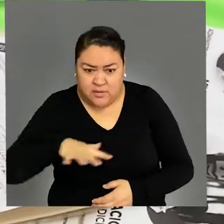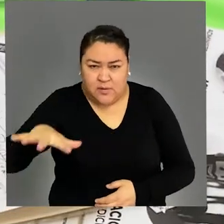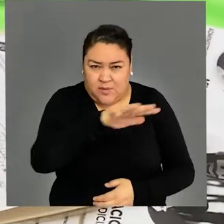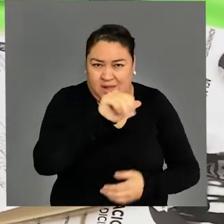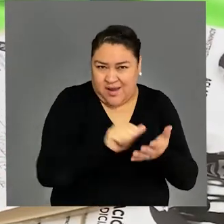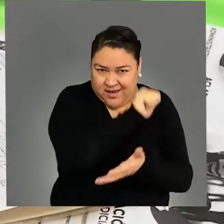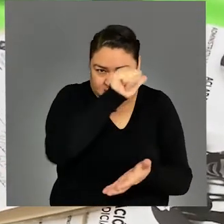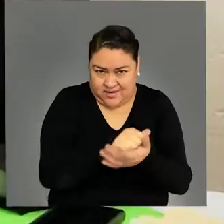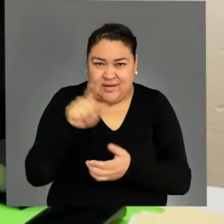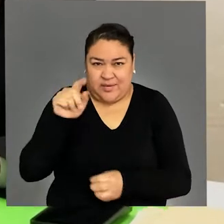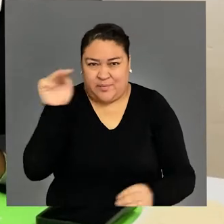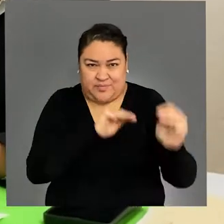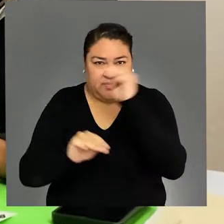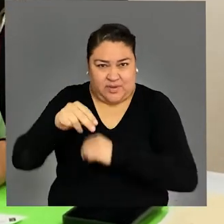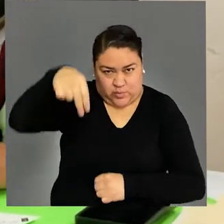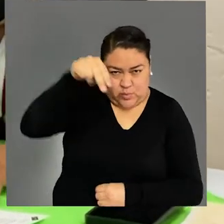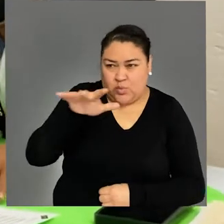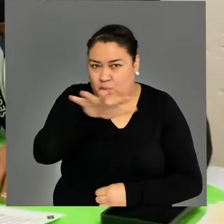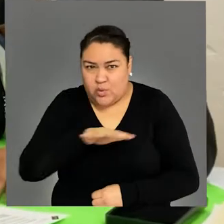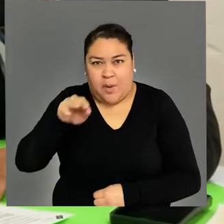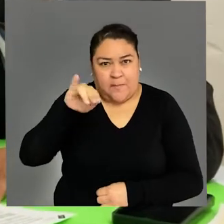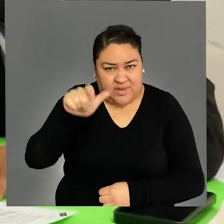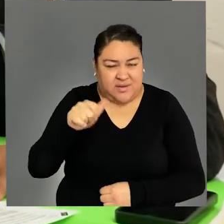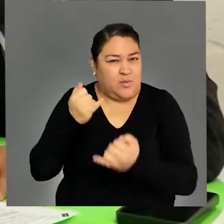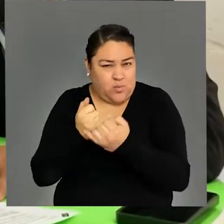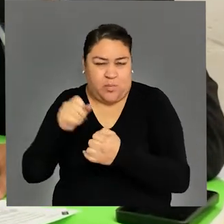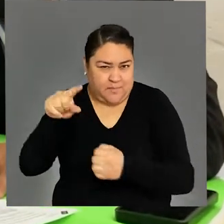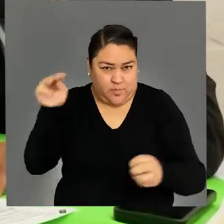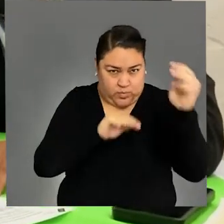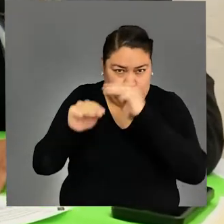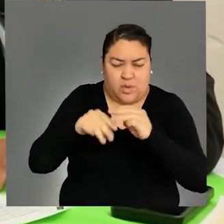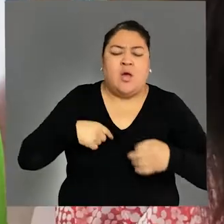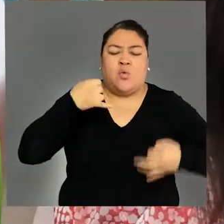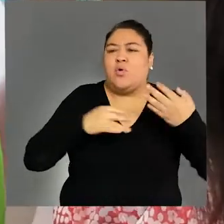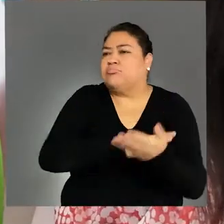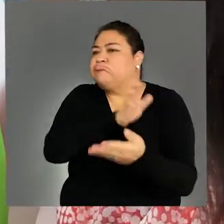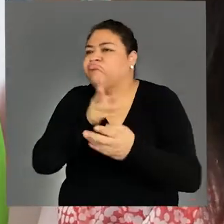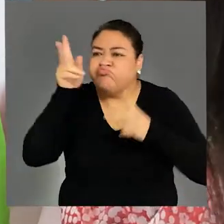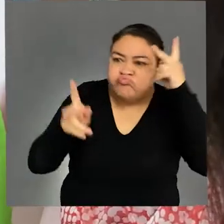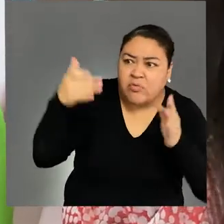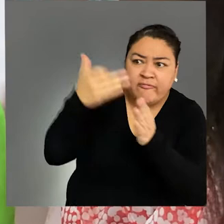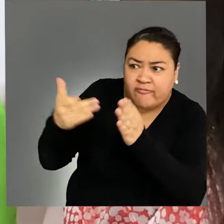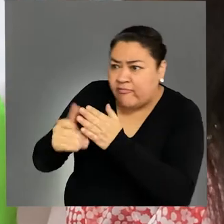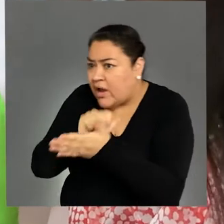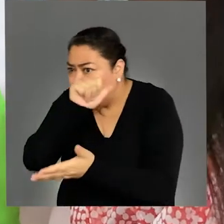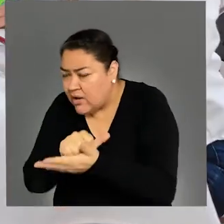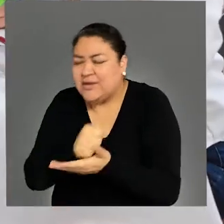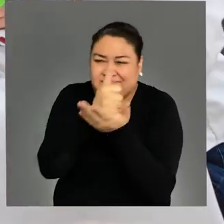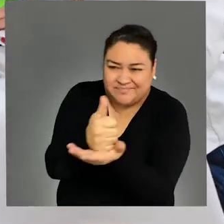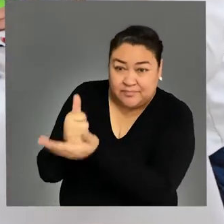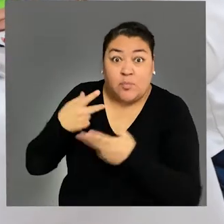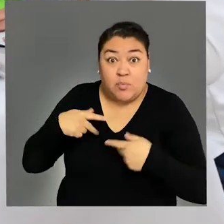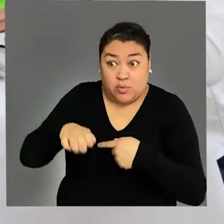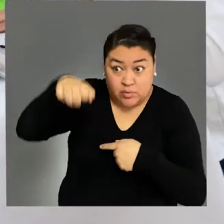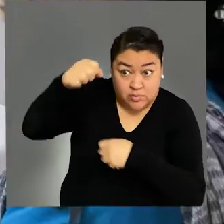de registros extemporáneos de nacimiento en la Sierra Norte, Nororiental, Mixteca y Sierra Negra, jueces itinerantes visitarán las zonas rurales para